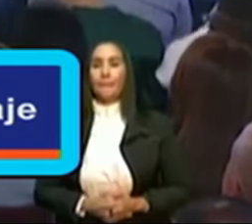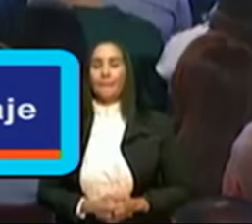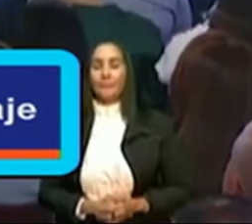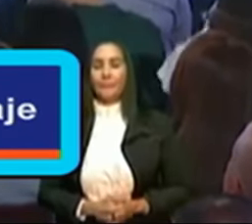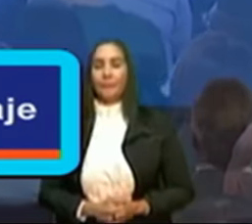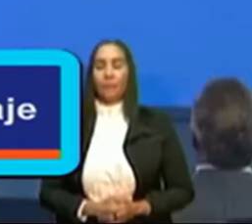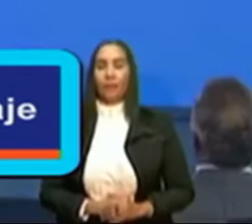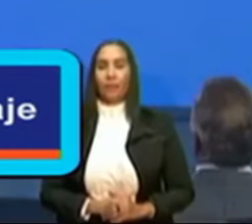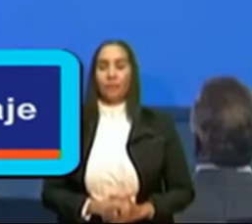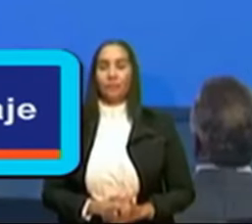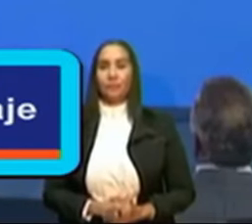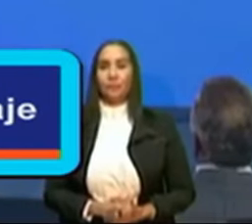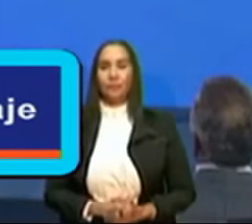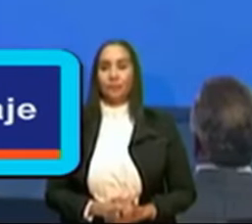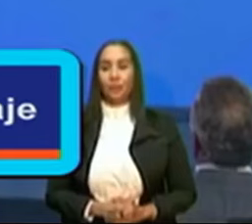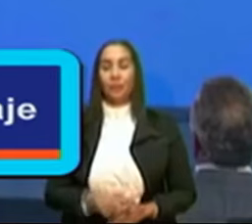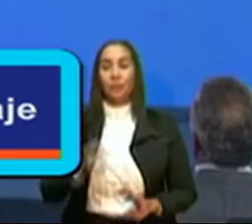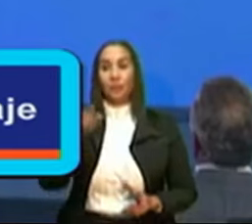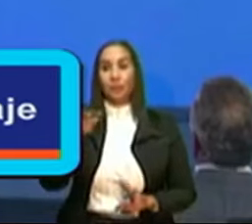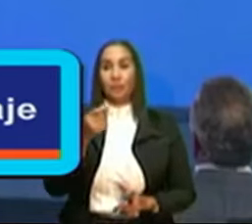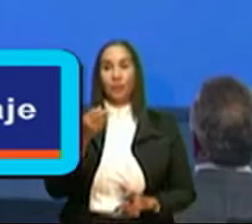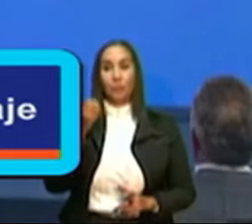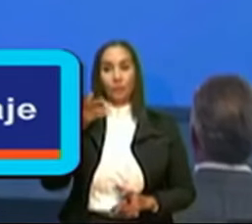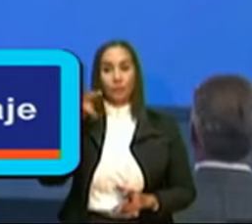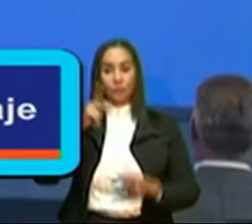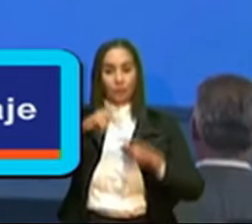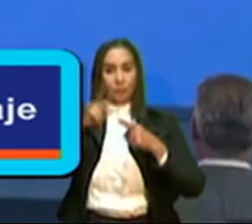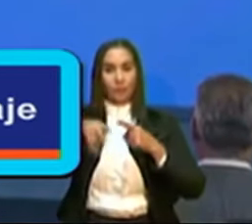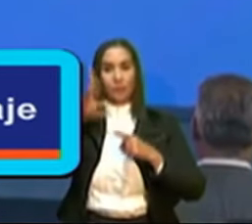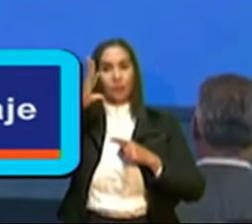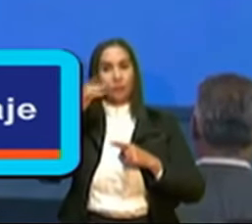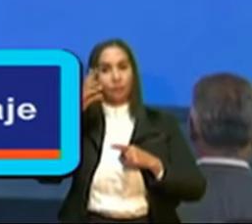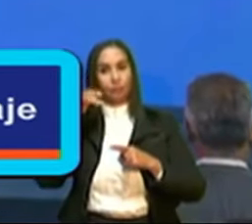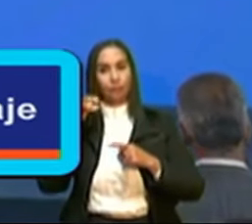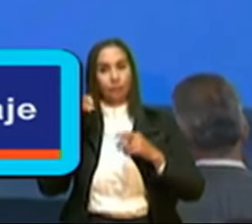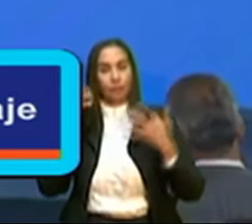y esto lo dicen muchos especialistas en salud pública,